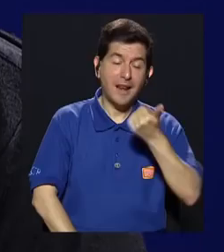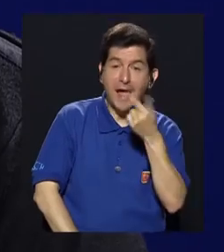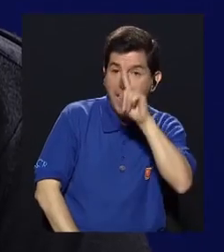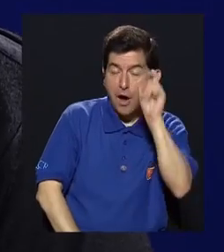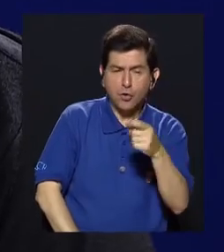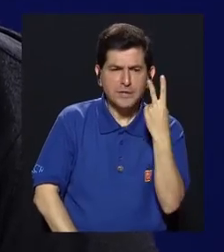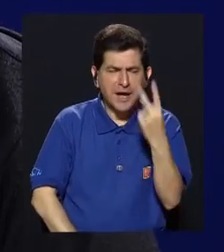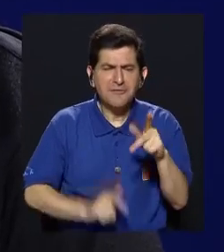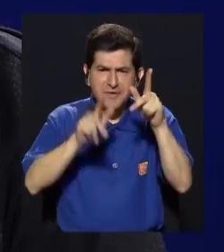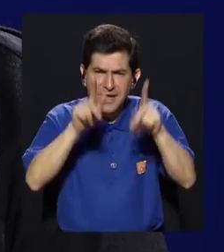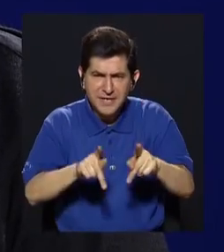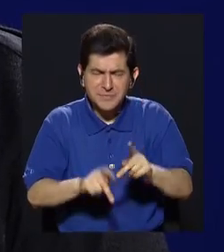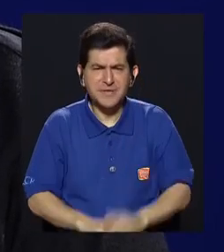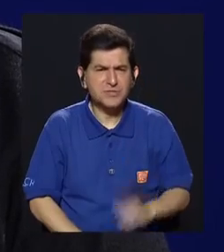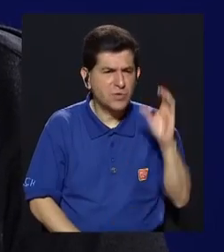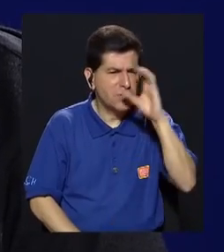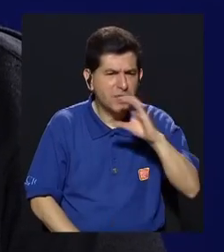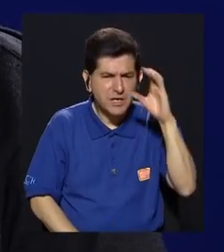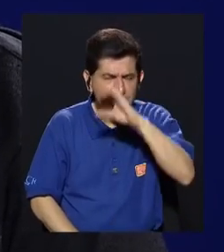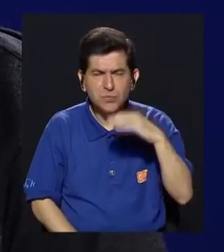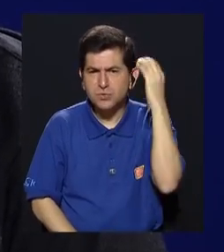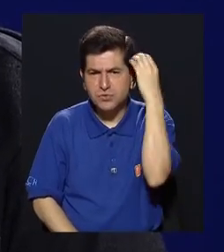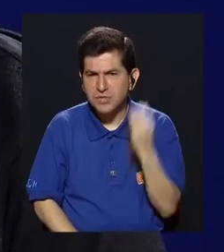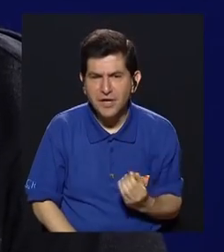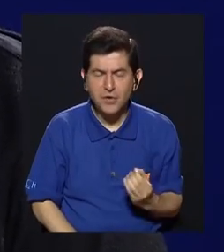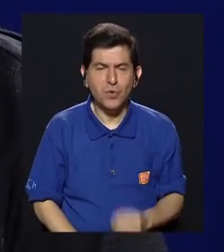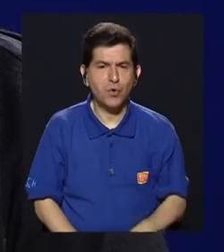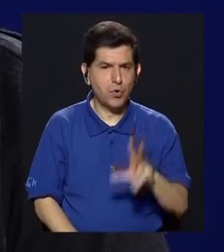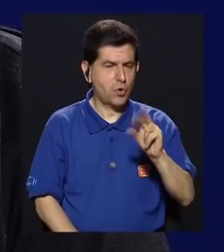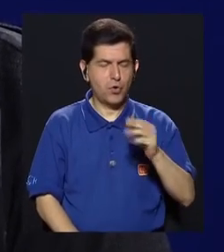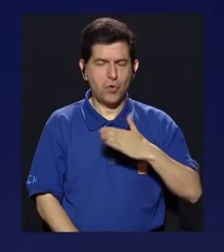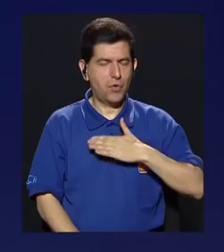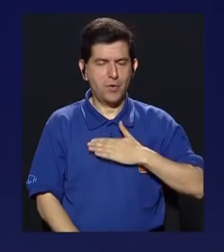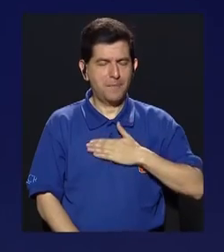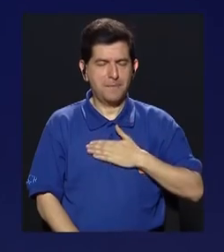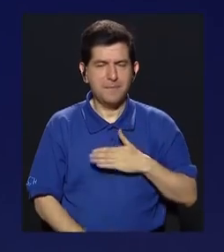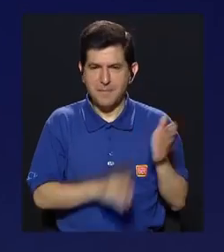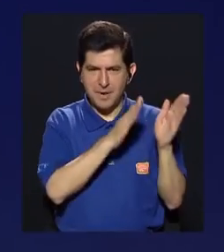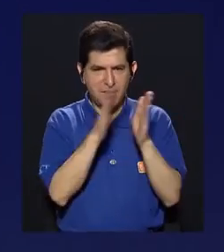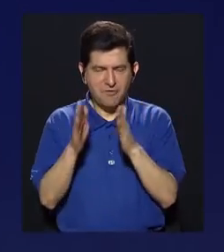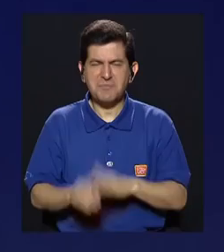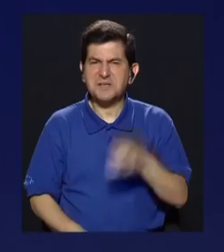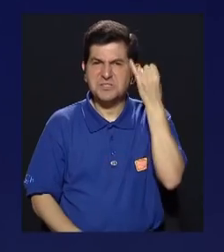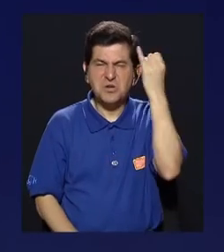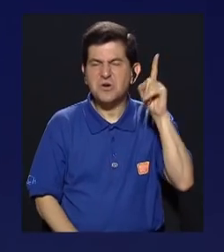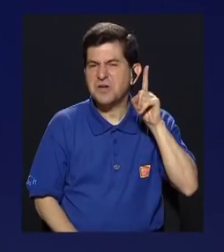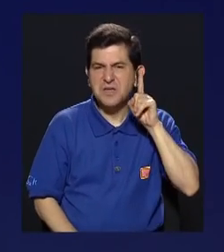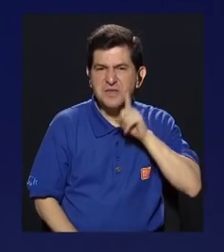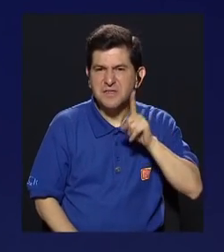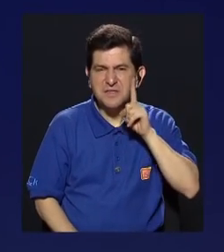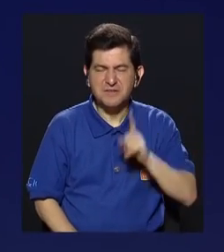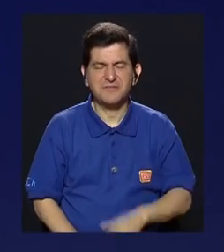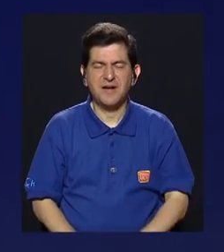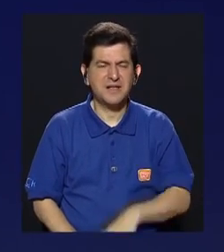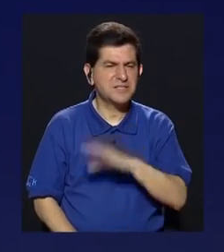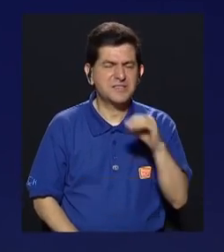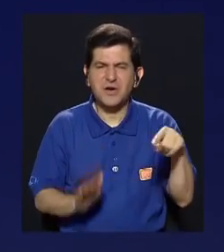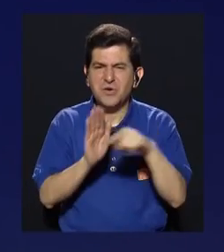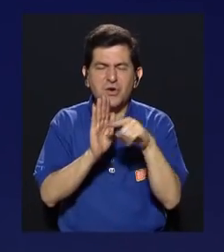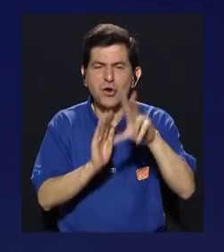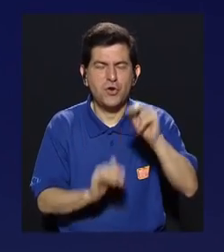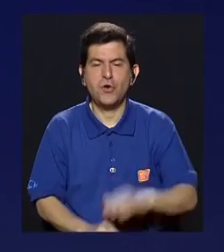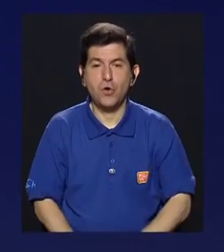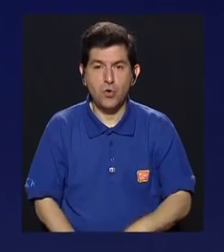bueno estoy contento y estoy haciendo lo que creo que tengo que estar haciendo la otra pregunta cuando vi a los obreros